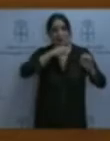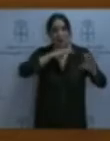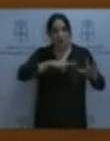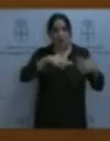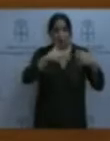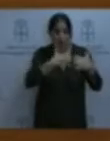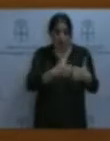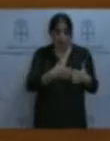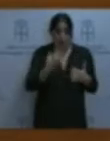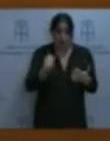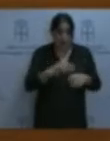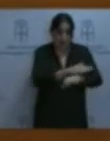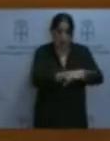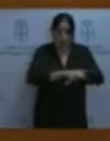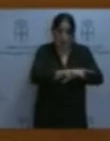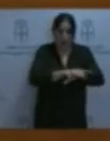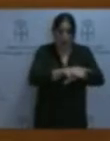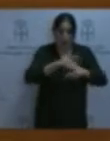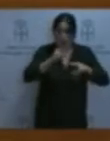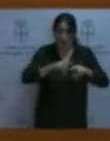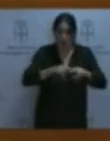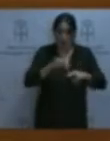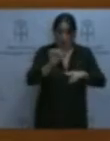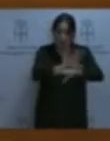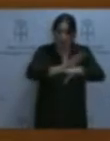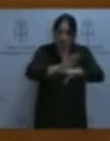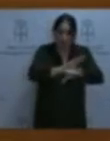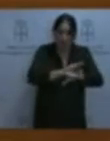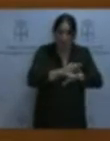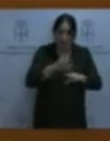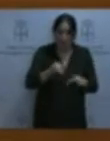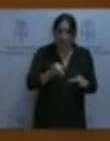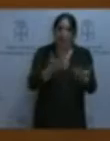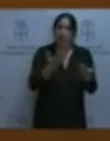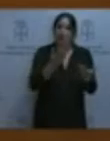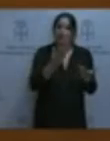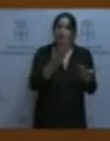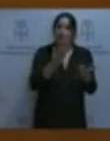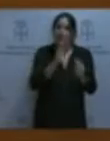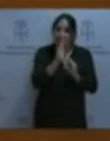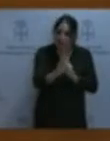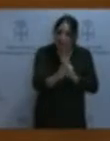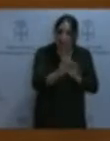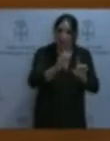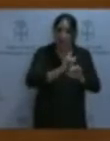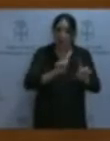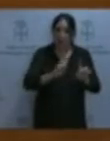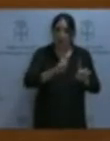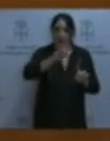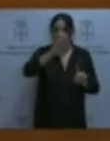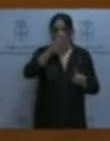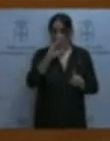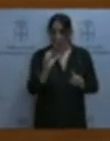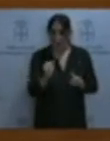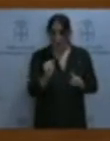contaba el propio Gobierno del Principado, la propia Administración pública, no tuvo una canalización directa tampoco, ni al IPCA ni tampoco al